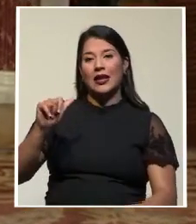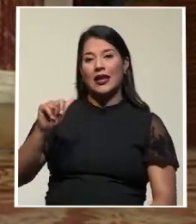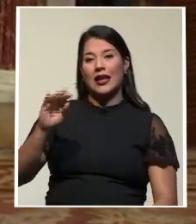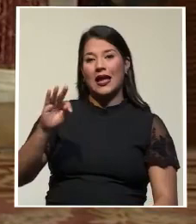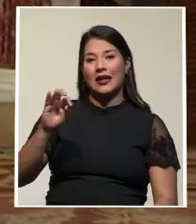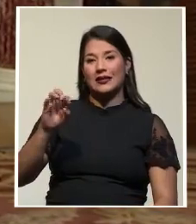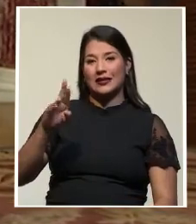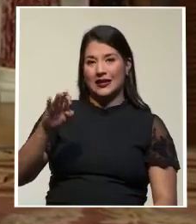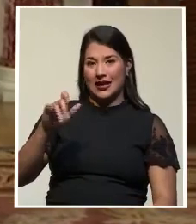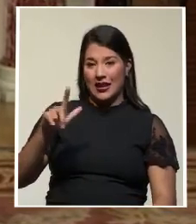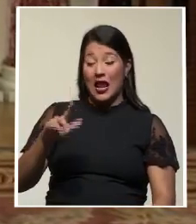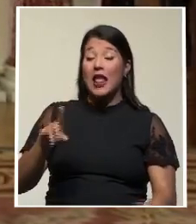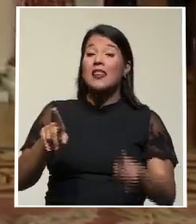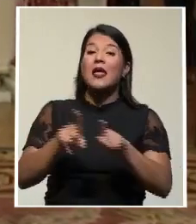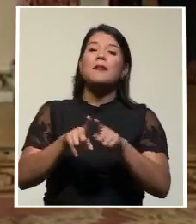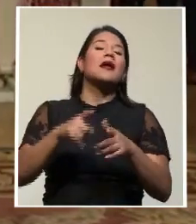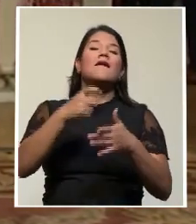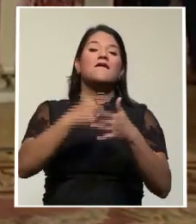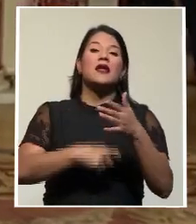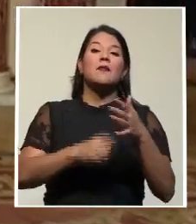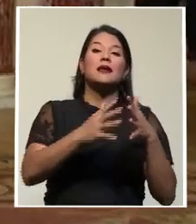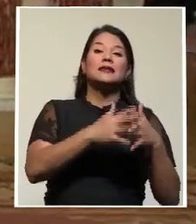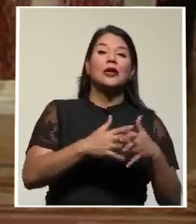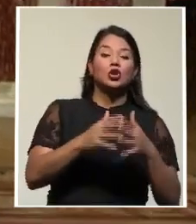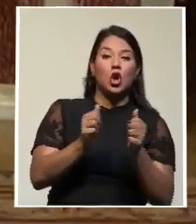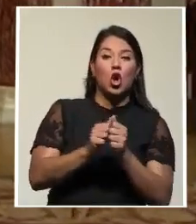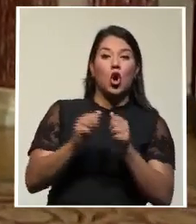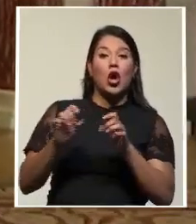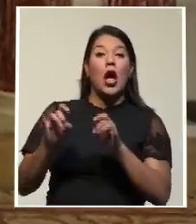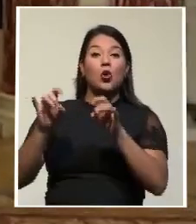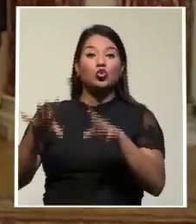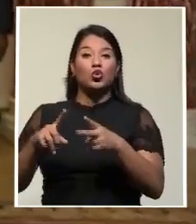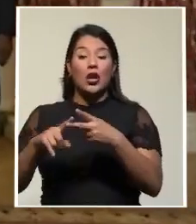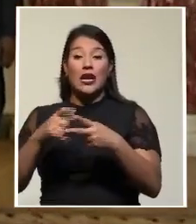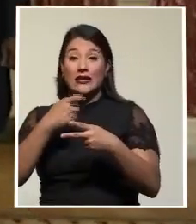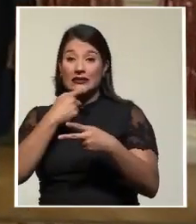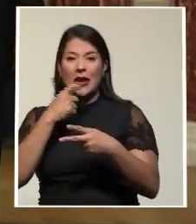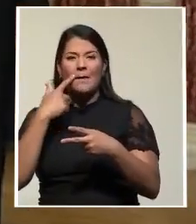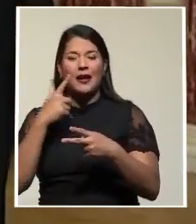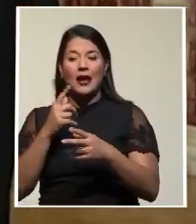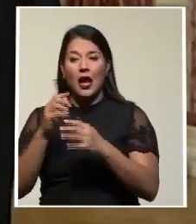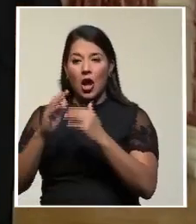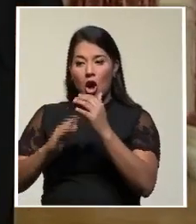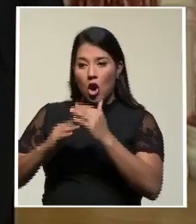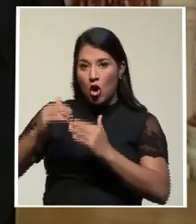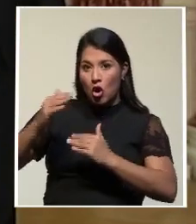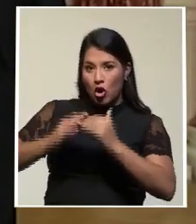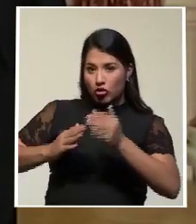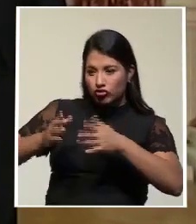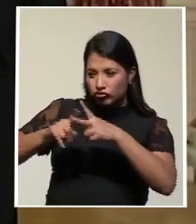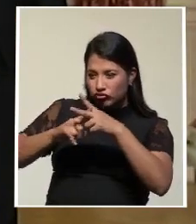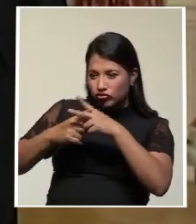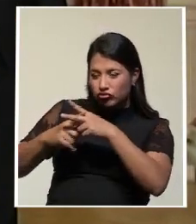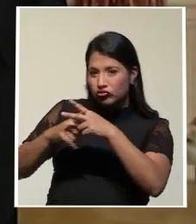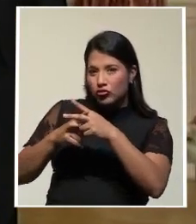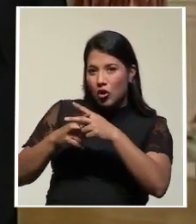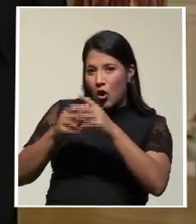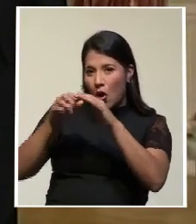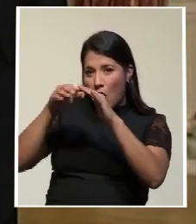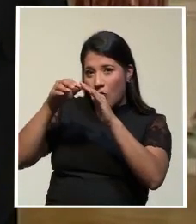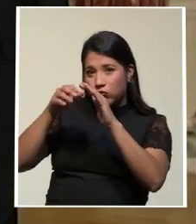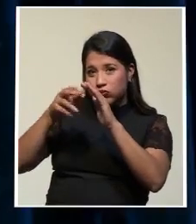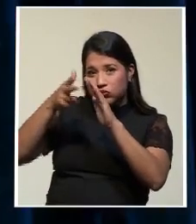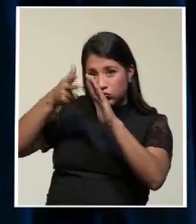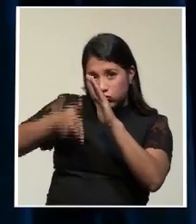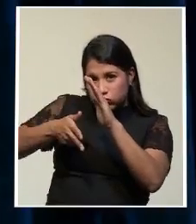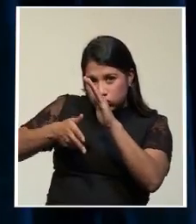de la alianza entre los estadounidenses con Australia y Reino Unido para la construcción de submarinos, que dejó fuera a Francia de un millonario contrato con los